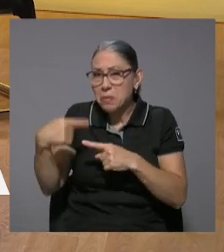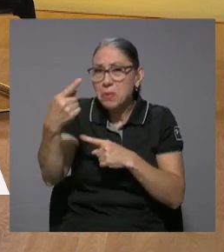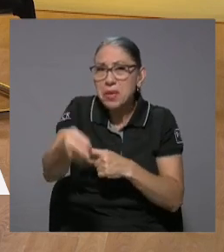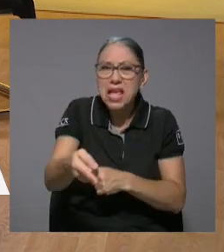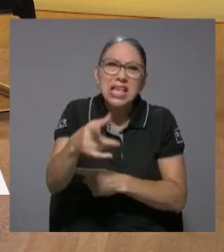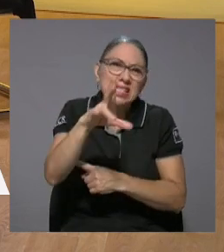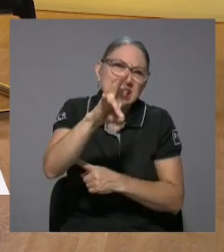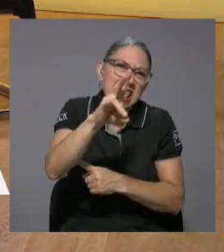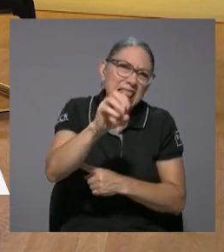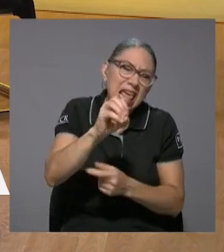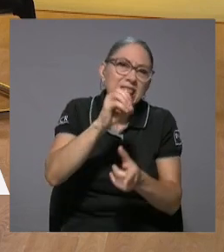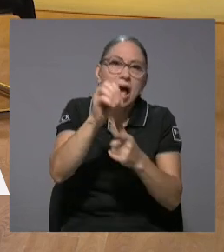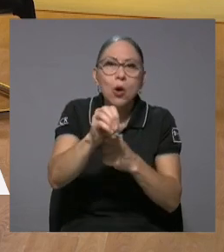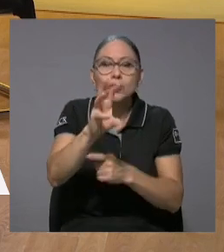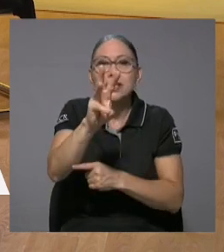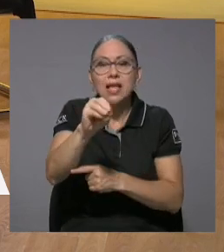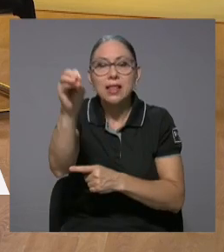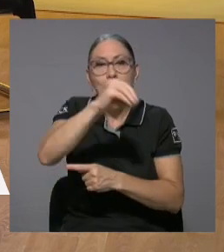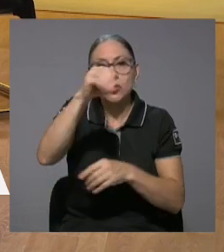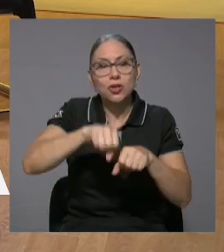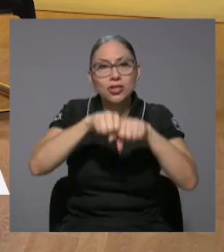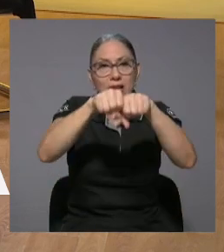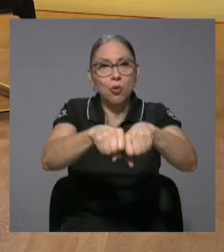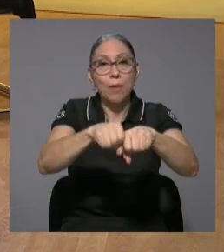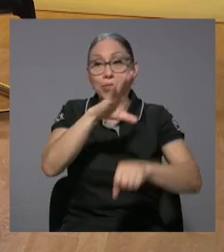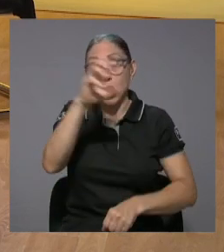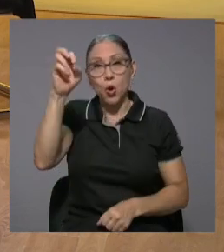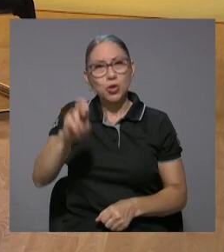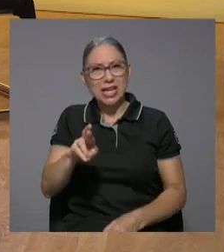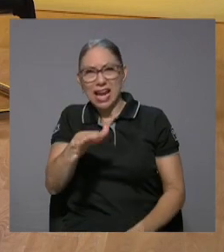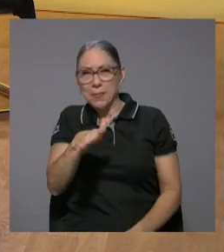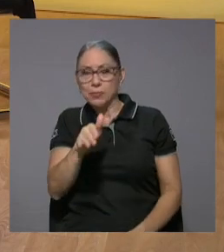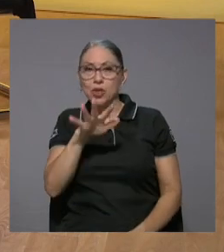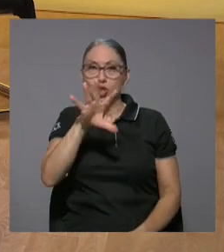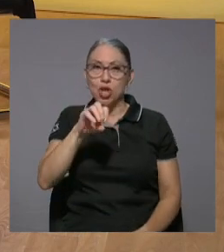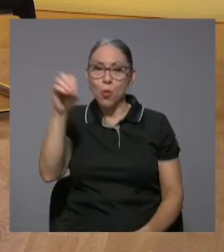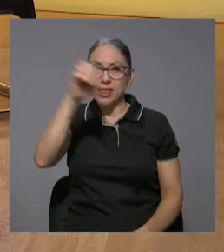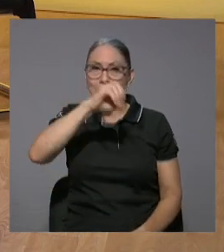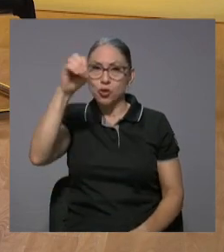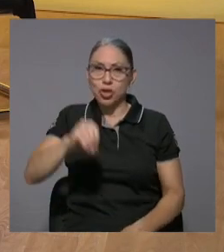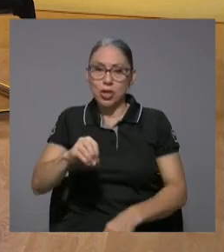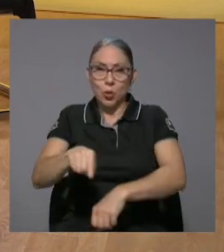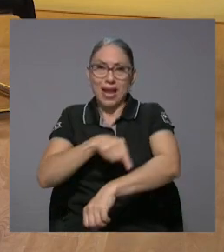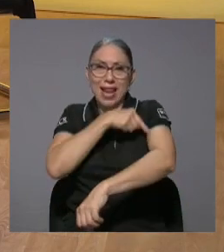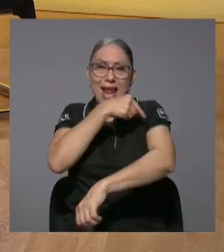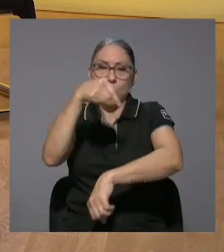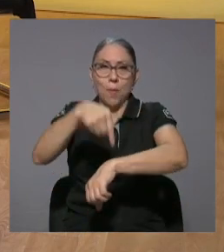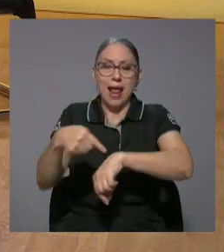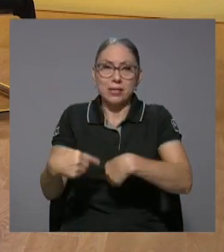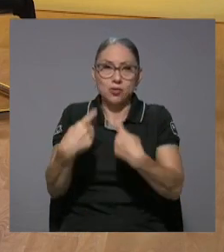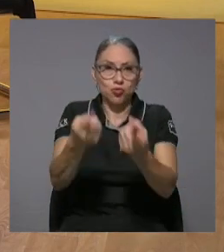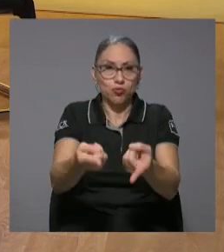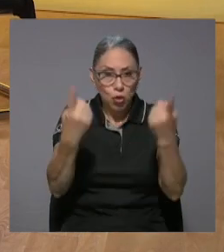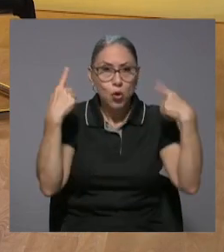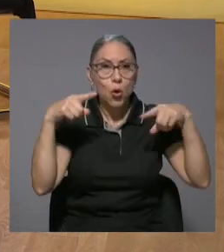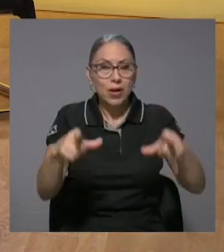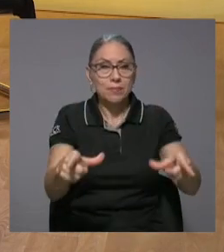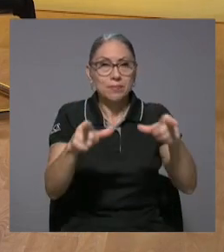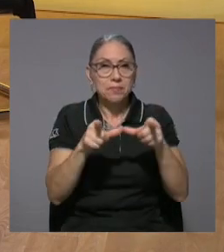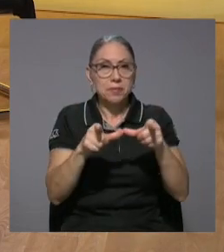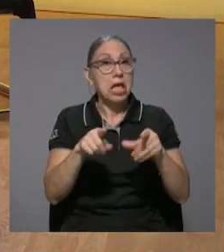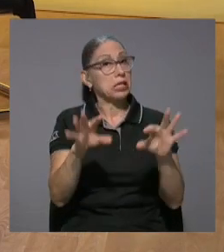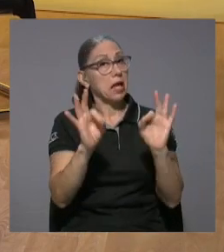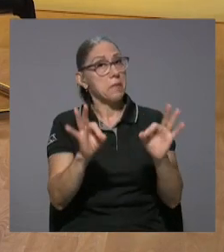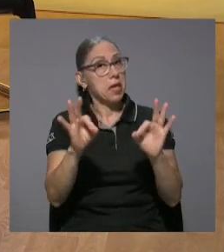tiene en las universidades públicas un indicador cercano al 50% medido en el largo plazo, y no está nada mal para el promedio de América